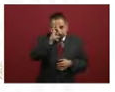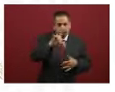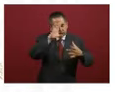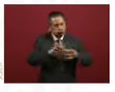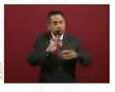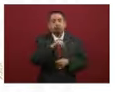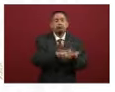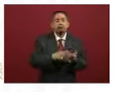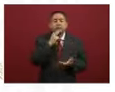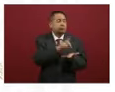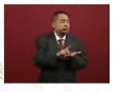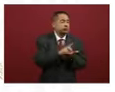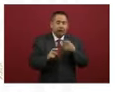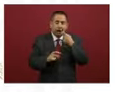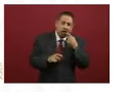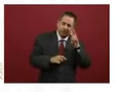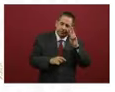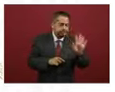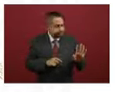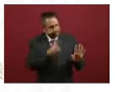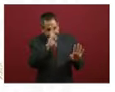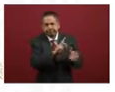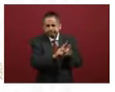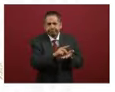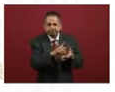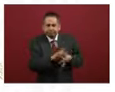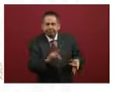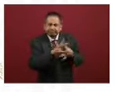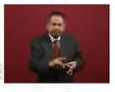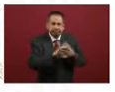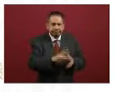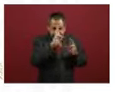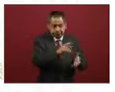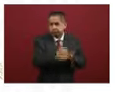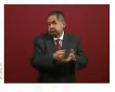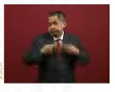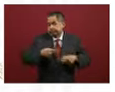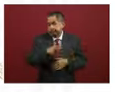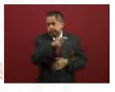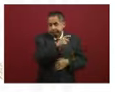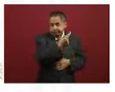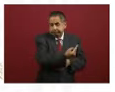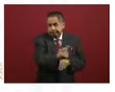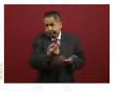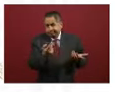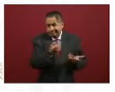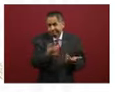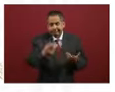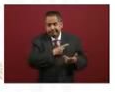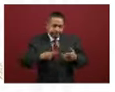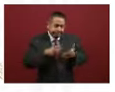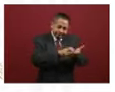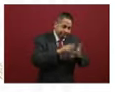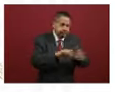o droga, tenemos que buscar la dignificación, el respeto a sus derechos y la ayuda. Son personas quienes dependen para estar